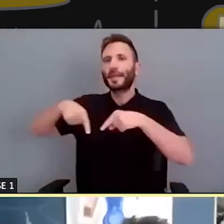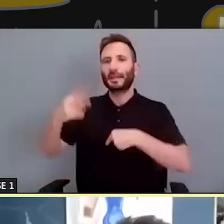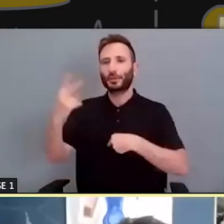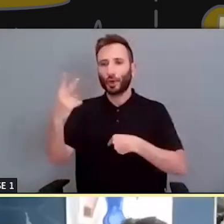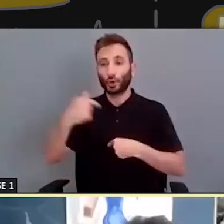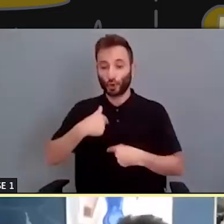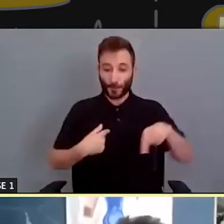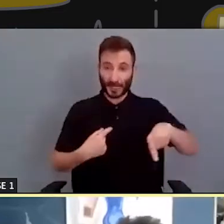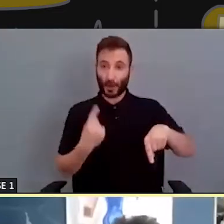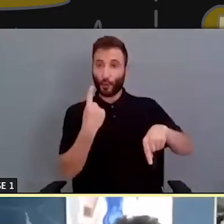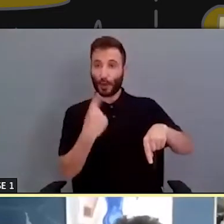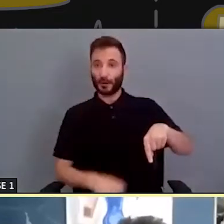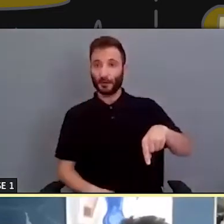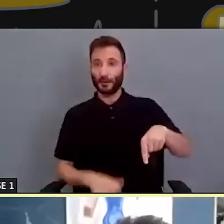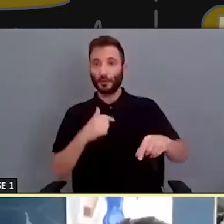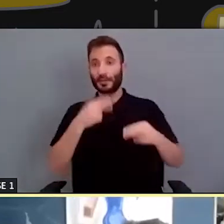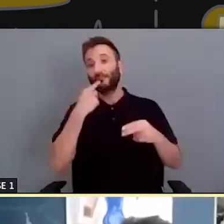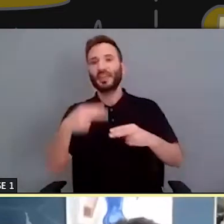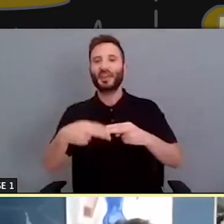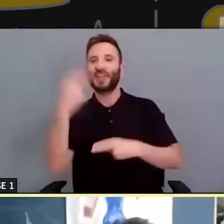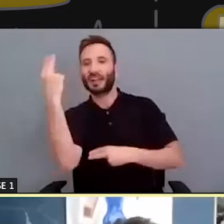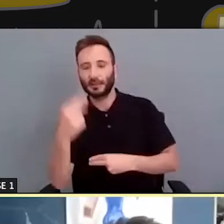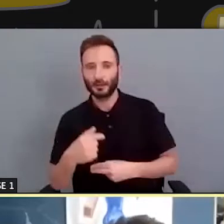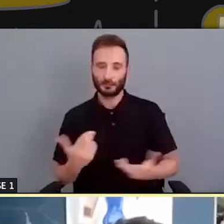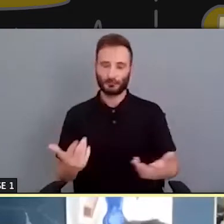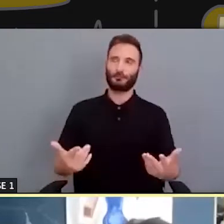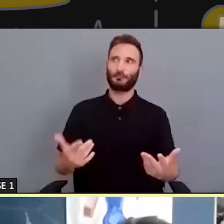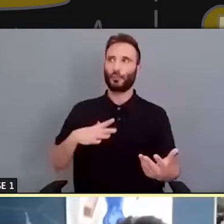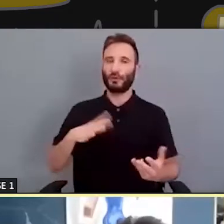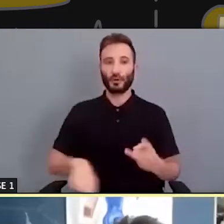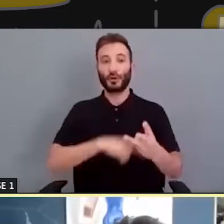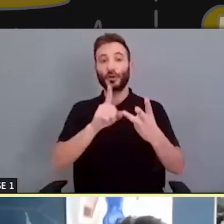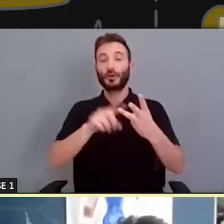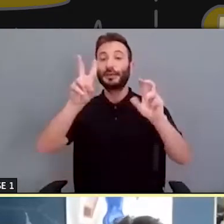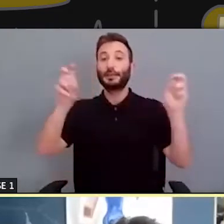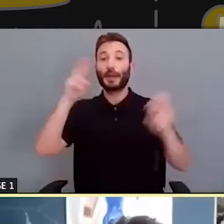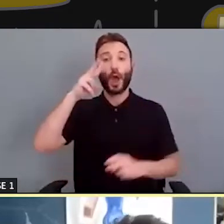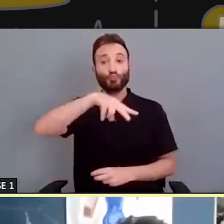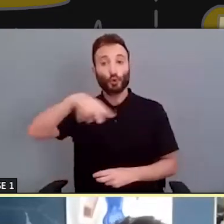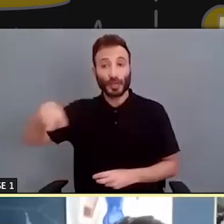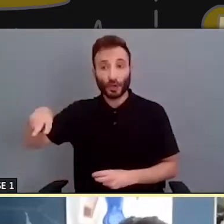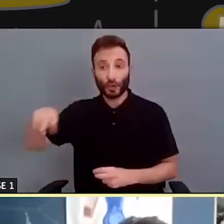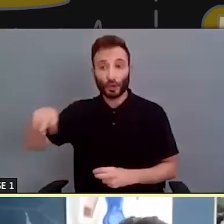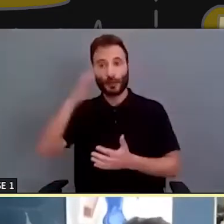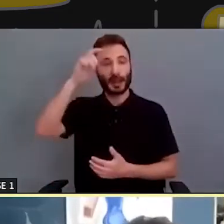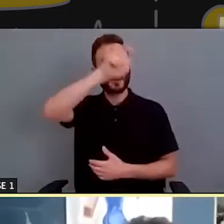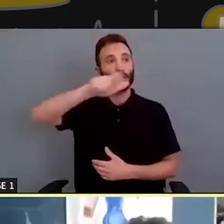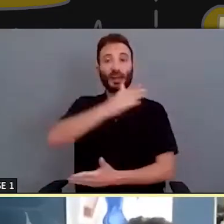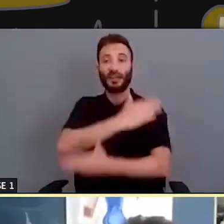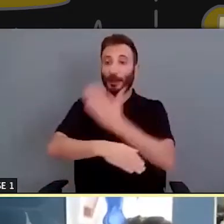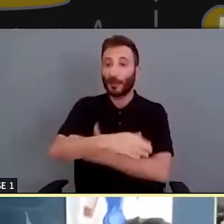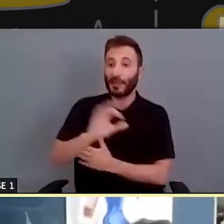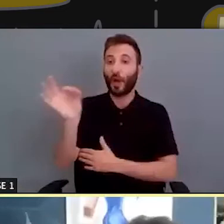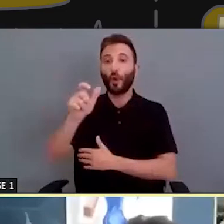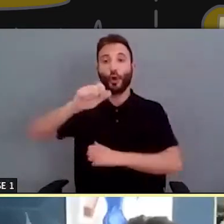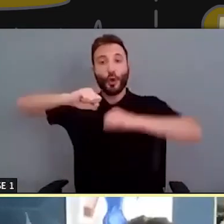esperando que alguien me recoja, un taxi. Luego en los museos tampoco se permitía a la gente mayor o gente con discapacidad